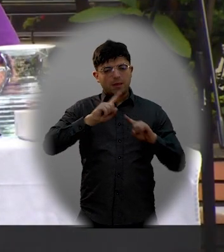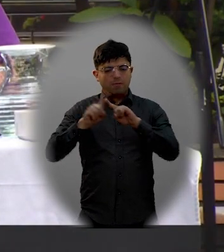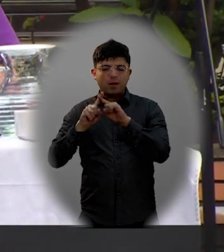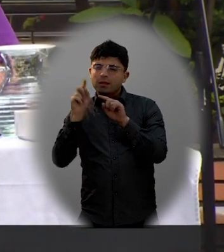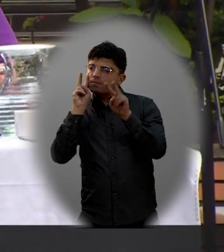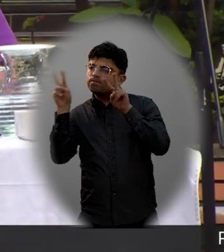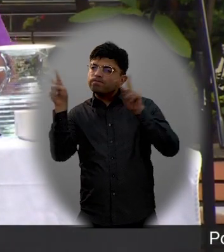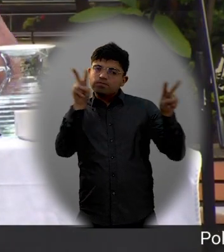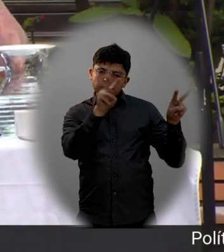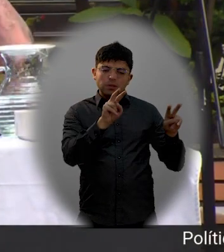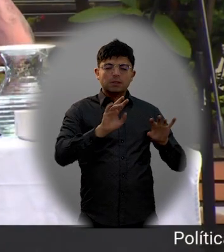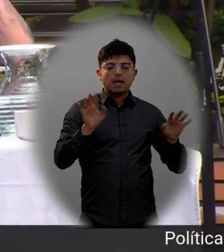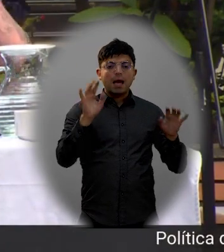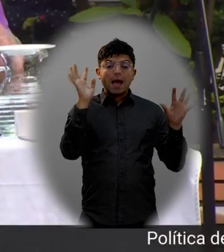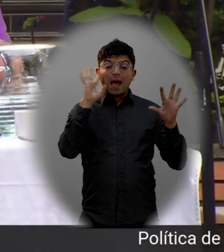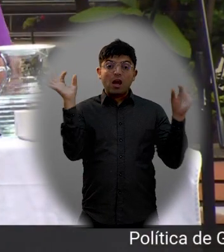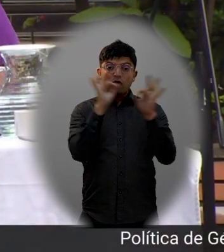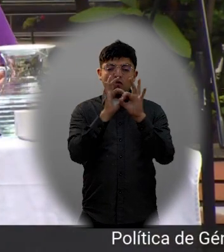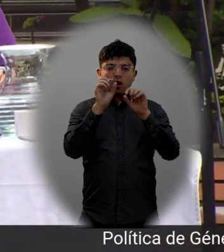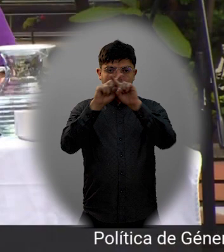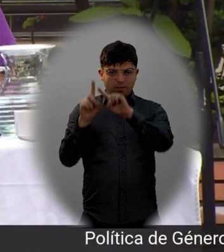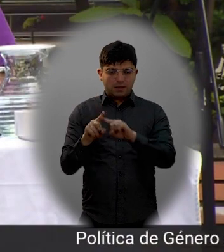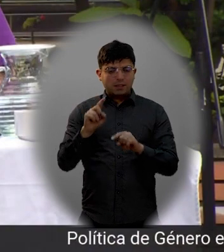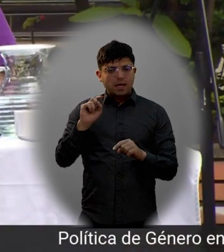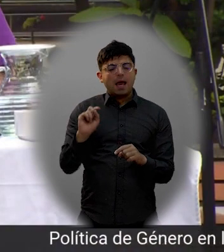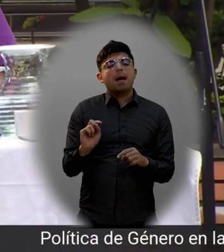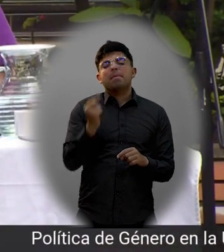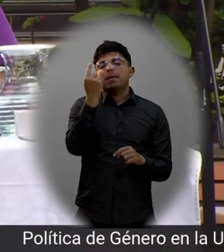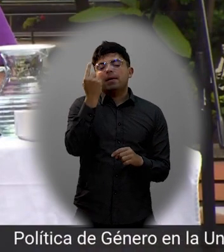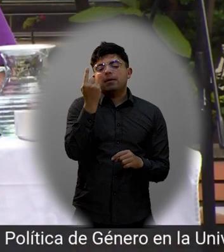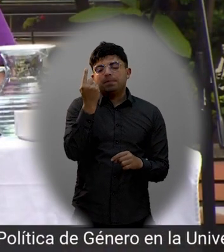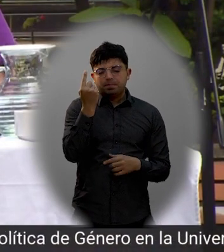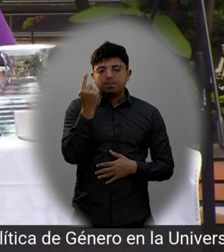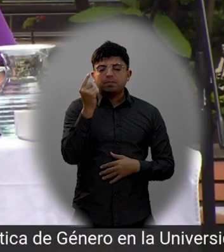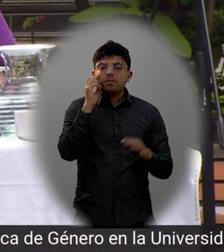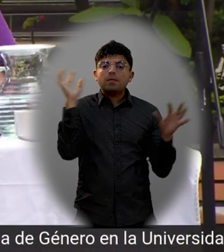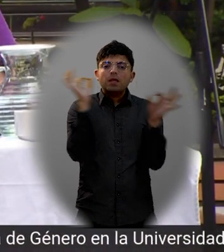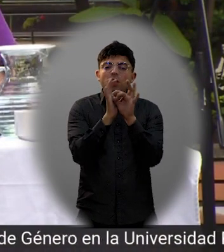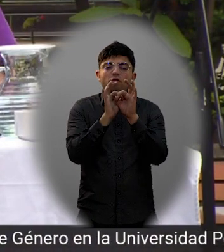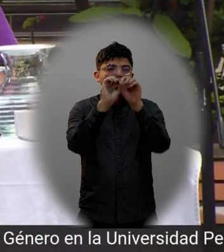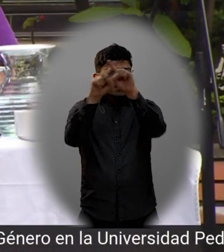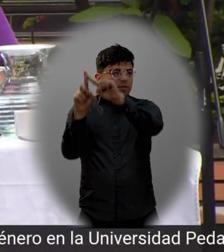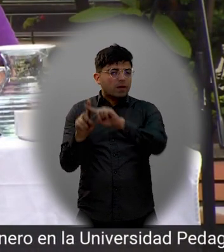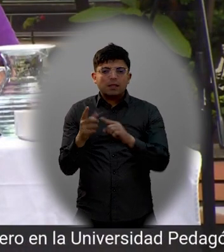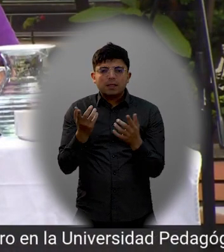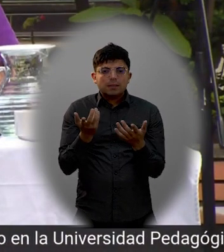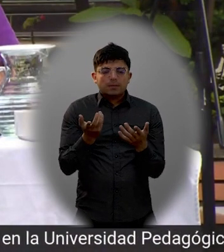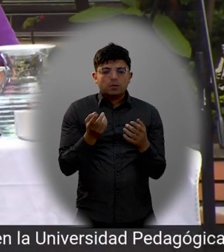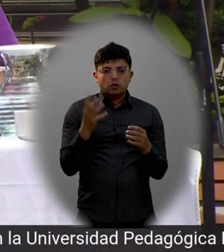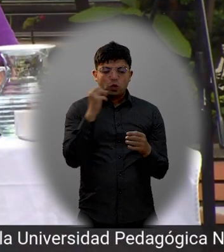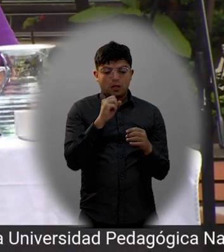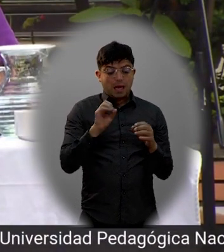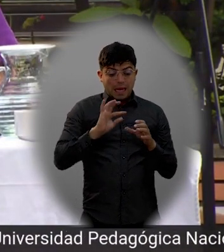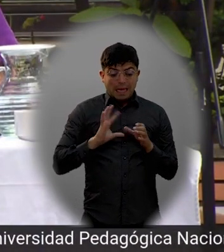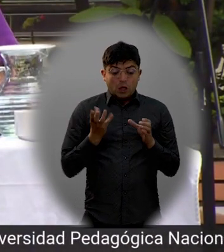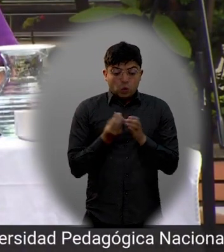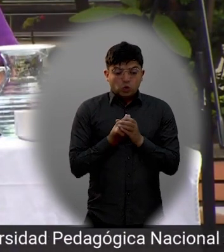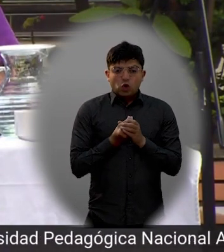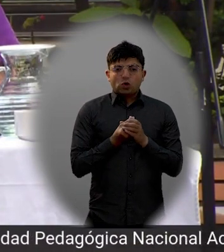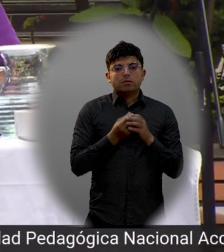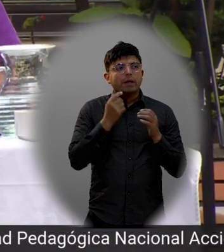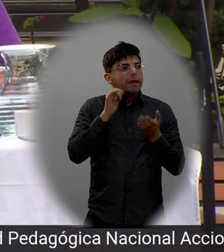miradas sobre el enfoque diferencial, y la primera es que el enfoque diferencial no es una inclusión